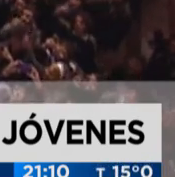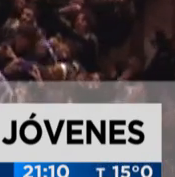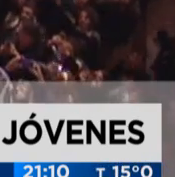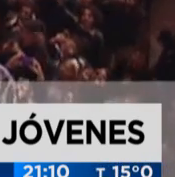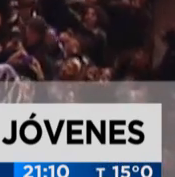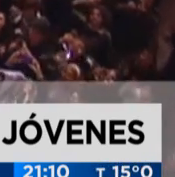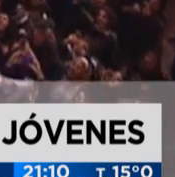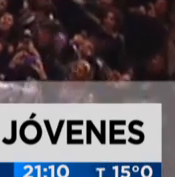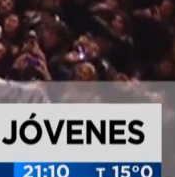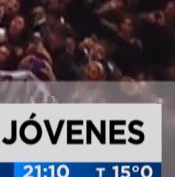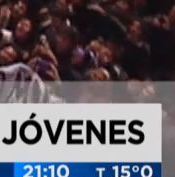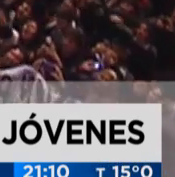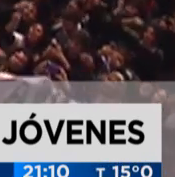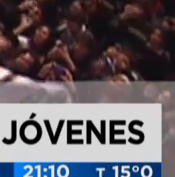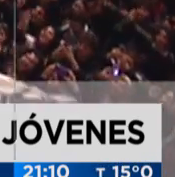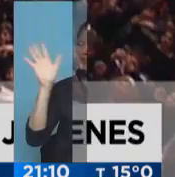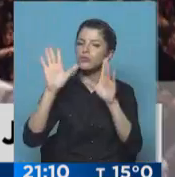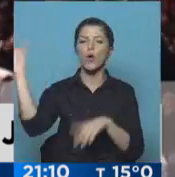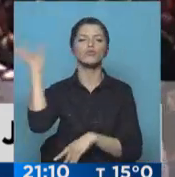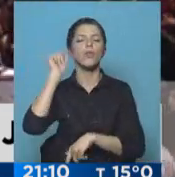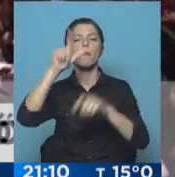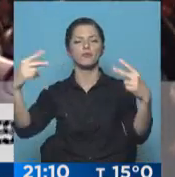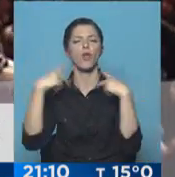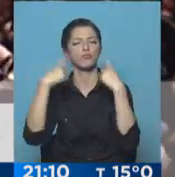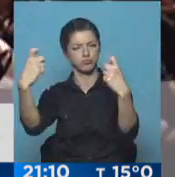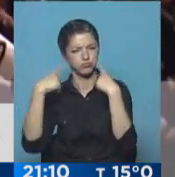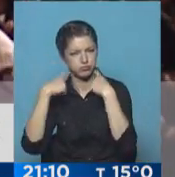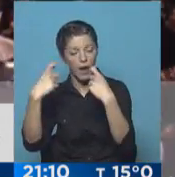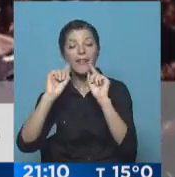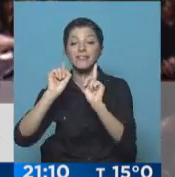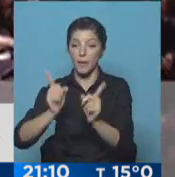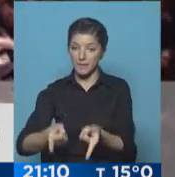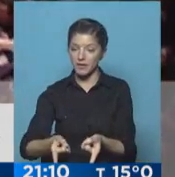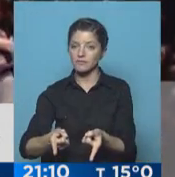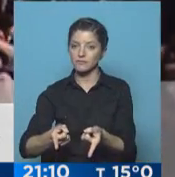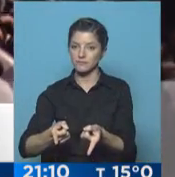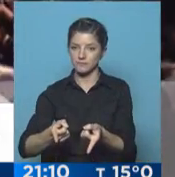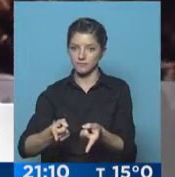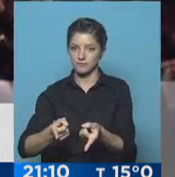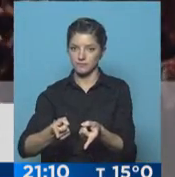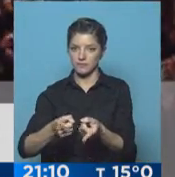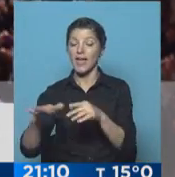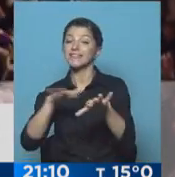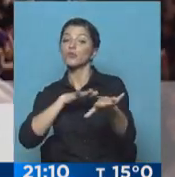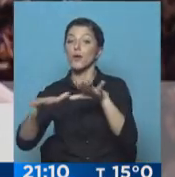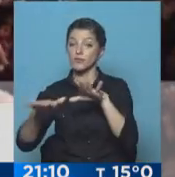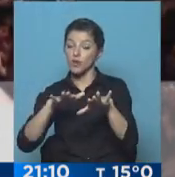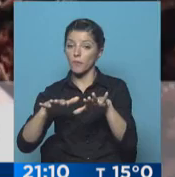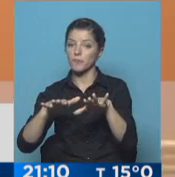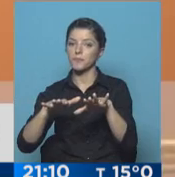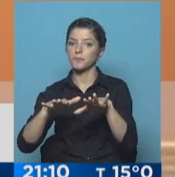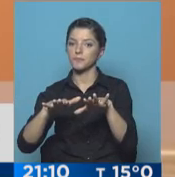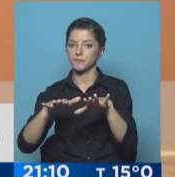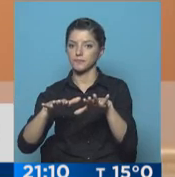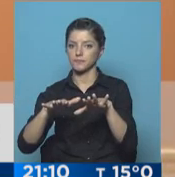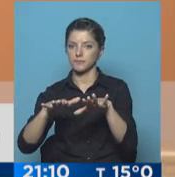allí saludando, siguiendo los cánticos de la militancia, también trazó un paralelismo con la situación que